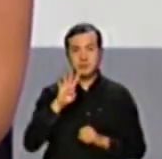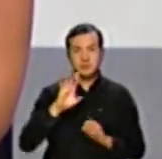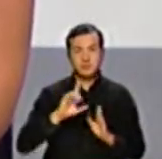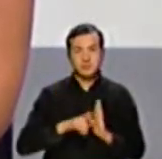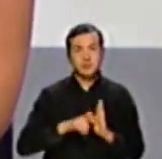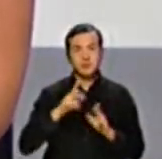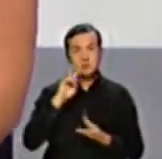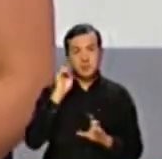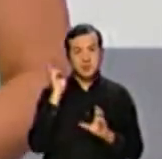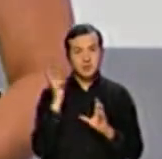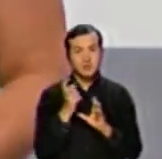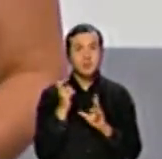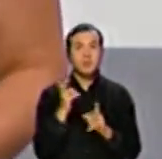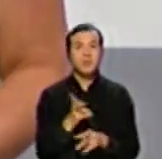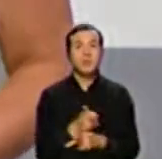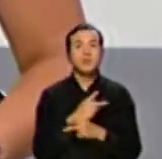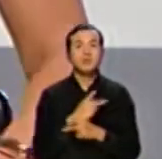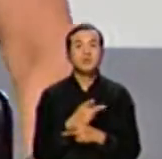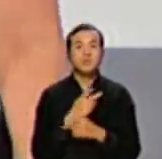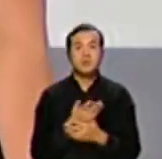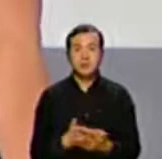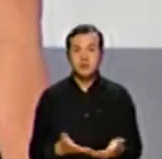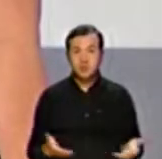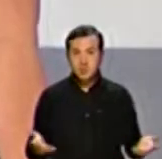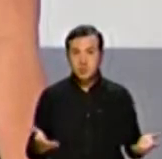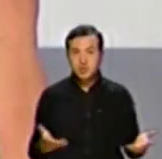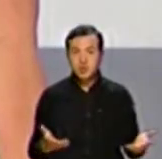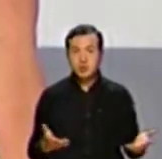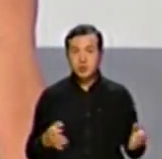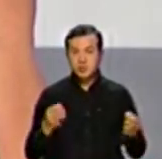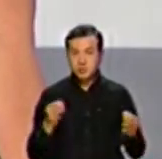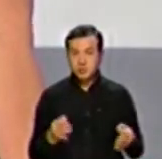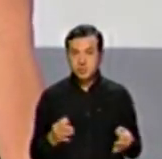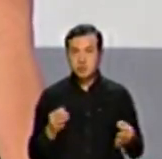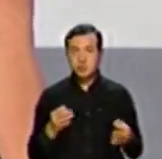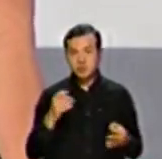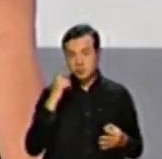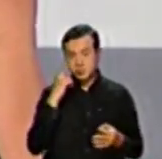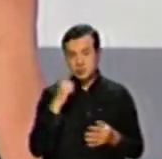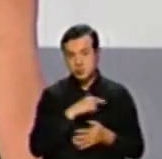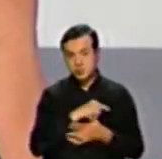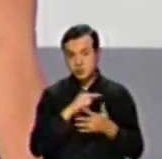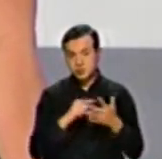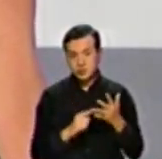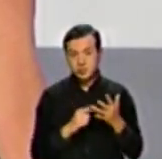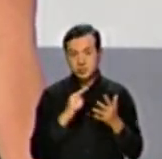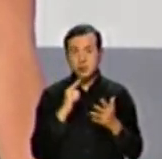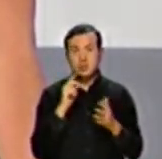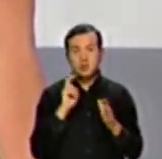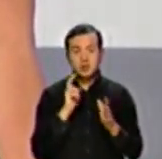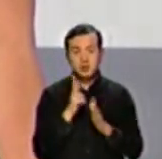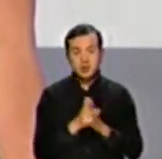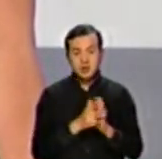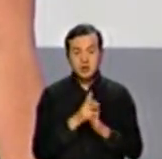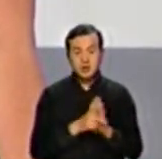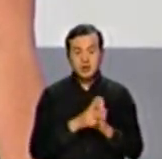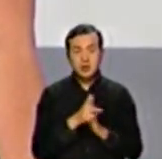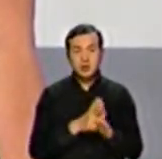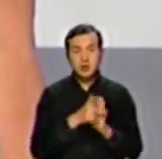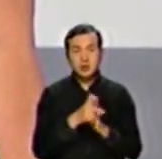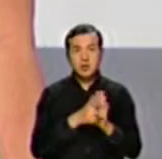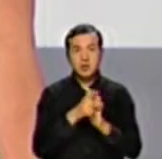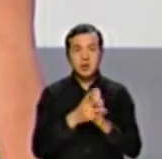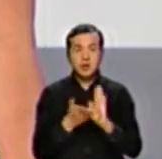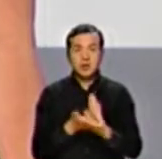6:04 y el turismo y la producción serían los beneficiarios directos con la puesta en marcha del tren playero. El mismo apunta al incremento